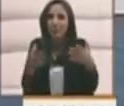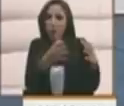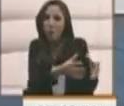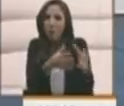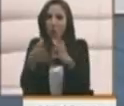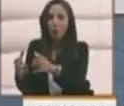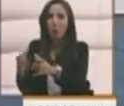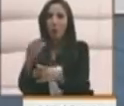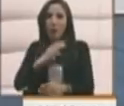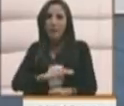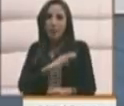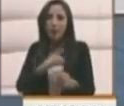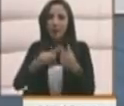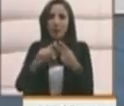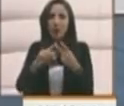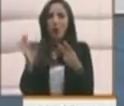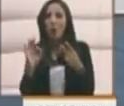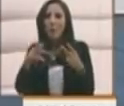Porque este atentado,